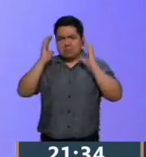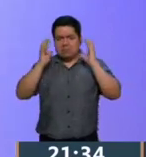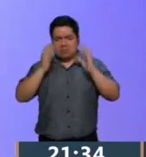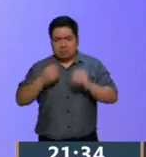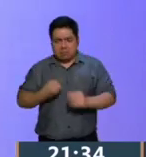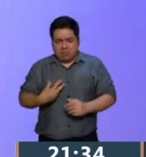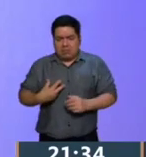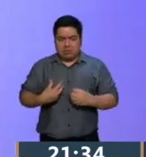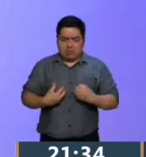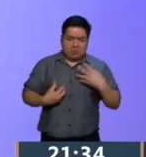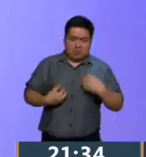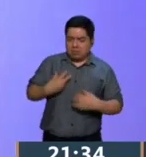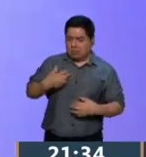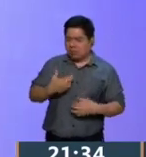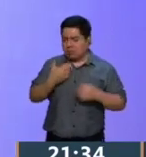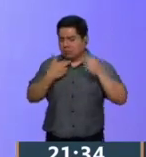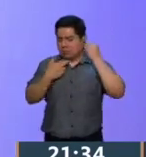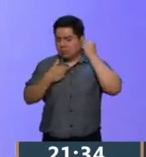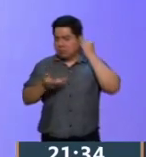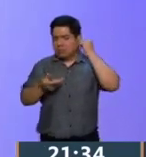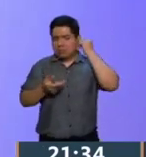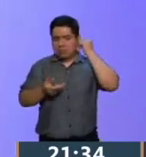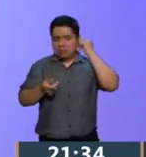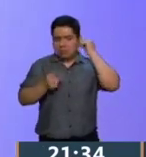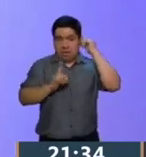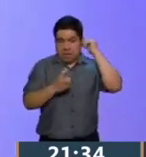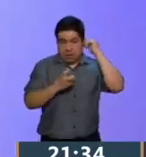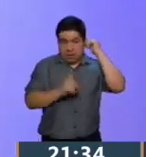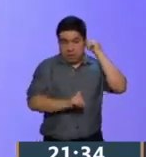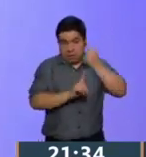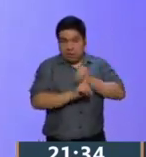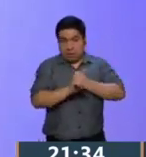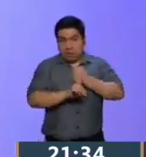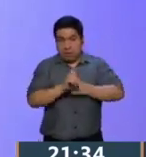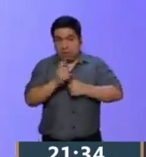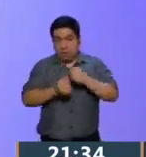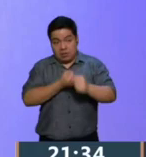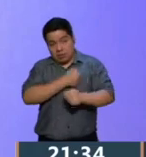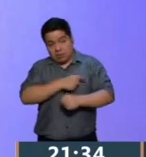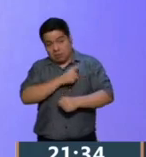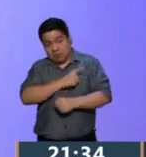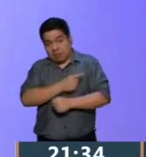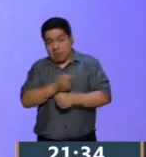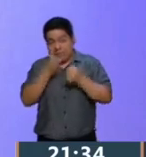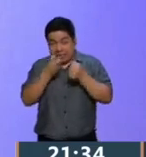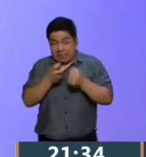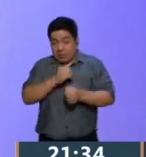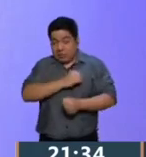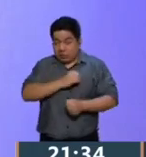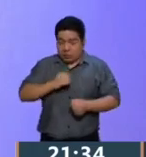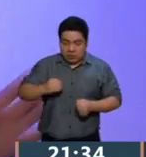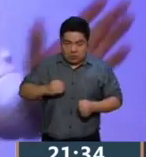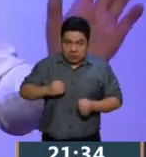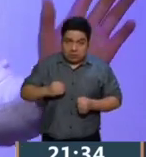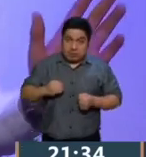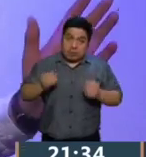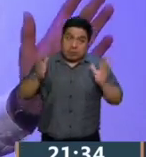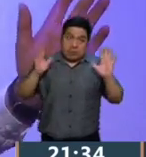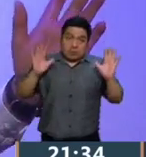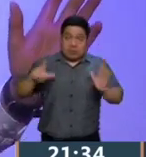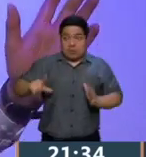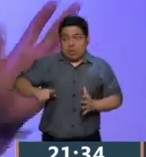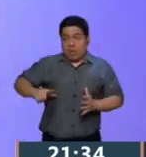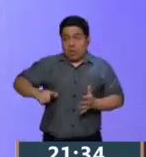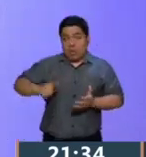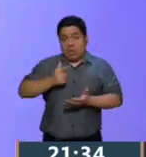casa, que se bañe y que le salieron unas ronchitas, unos salpullidos. Eso es un problema de salud pública. Y eso es obligación